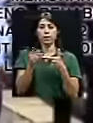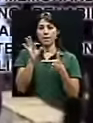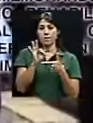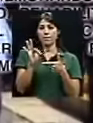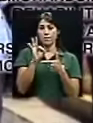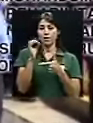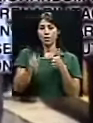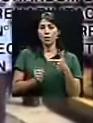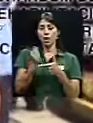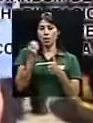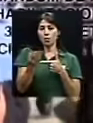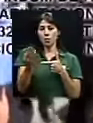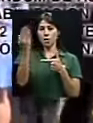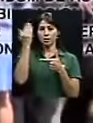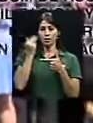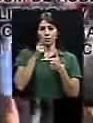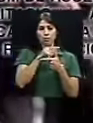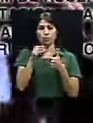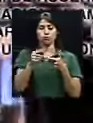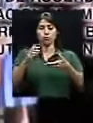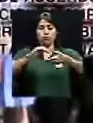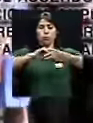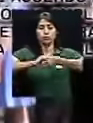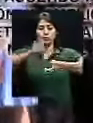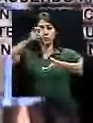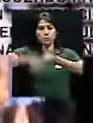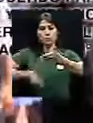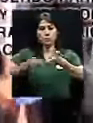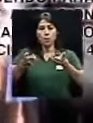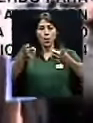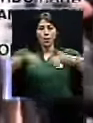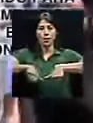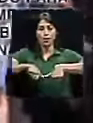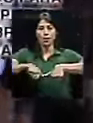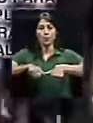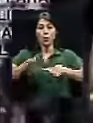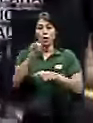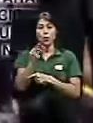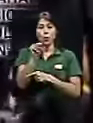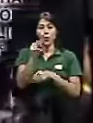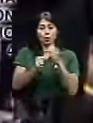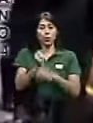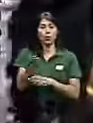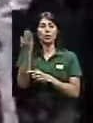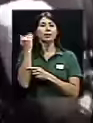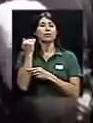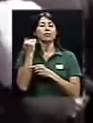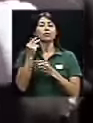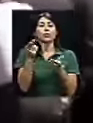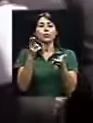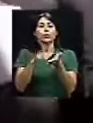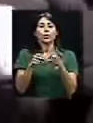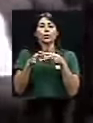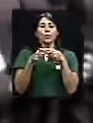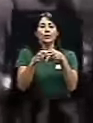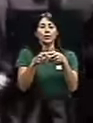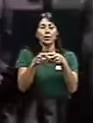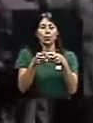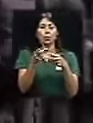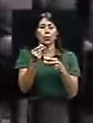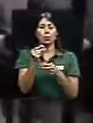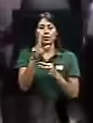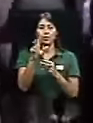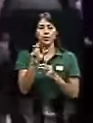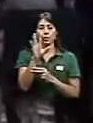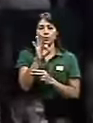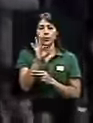del 2013 un convenio marco y en junio del mismo año un contrato de préstamo por 396 millones